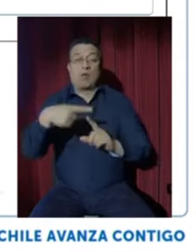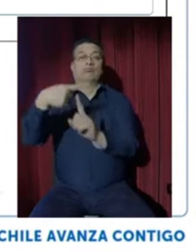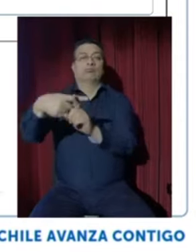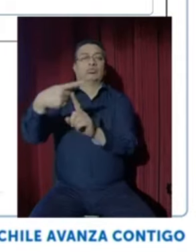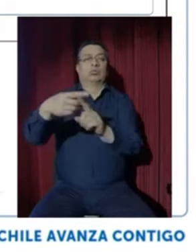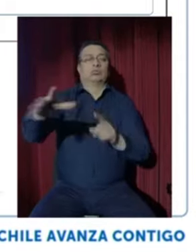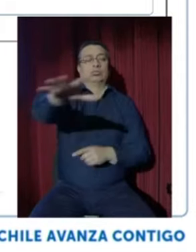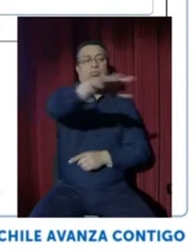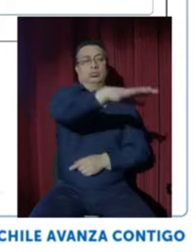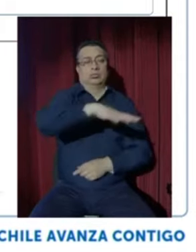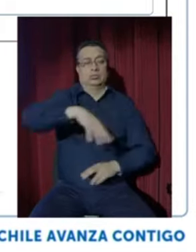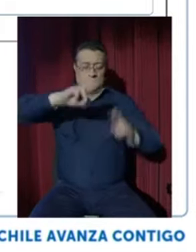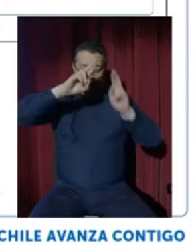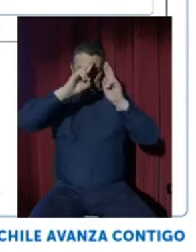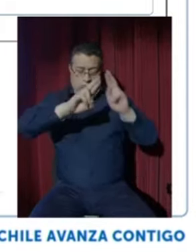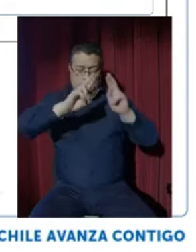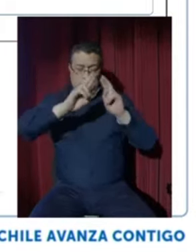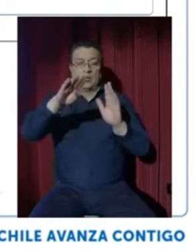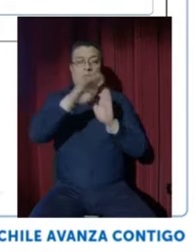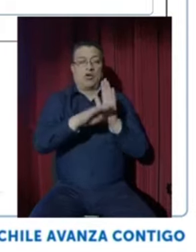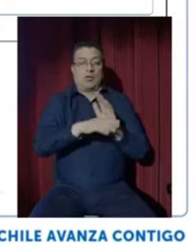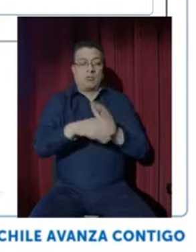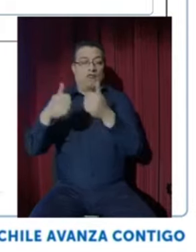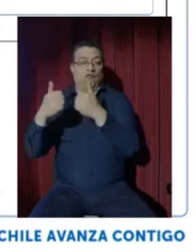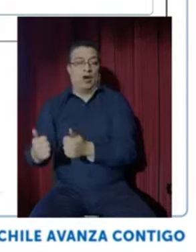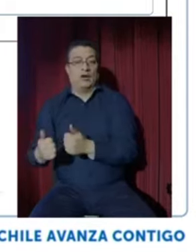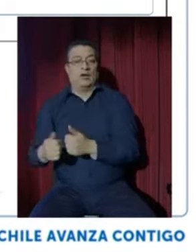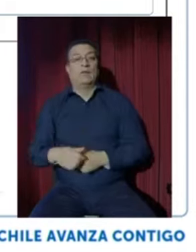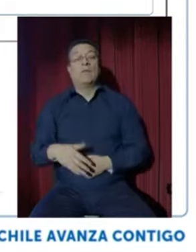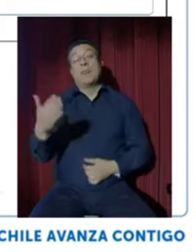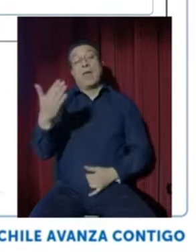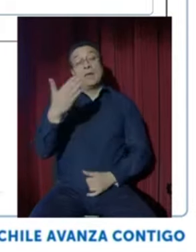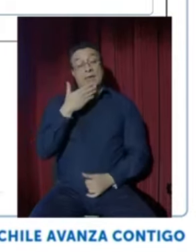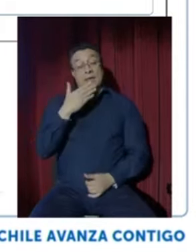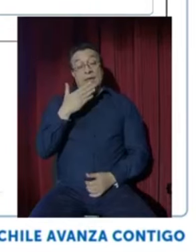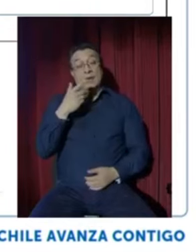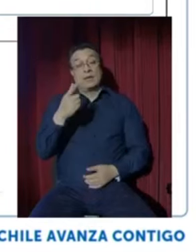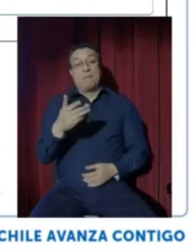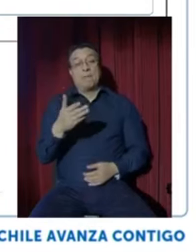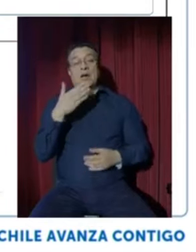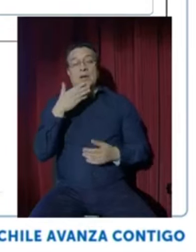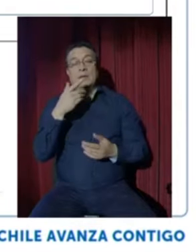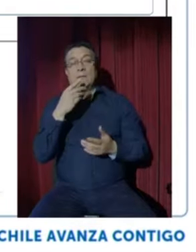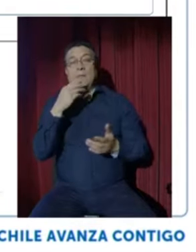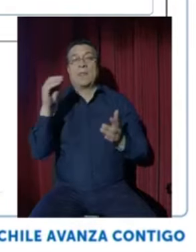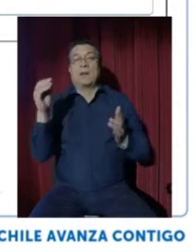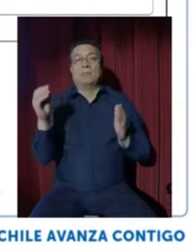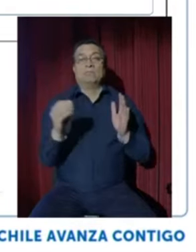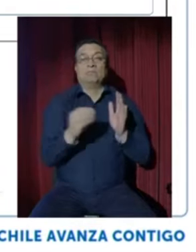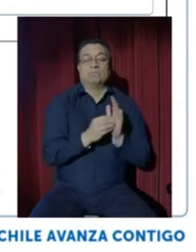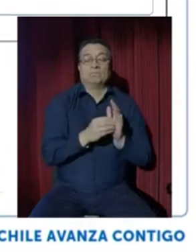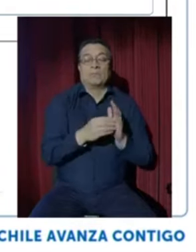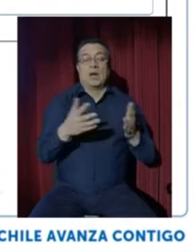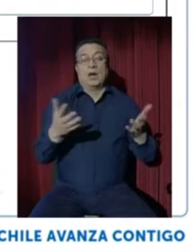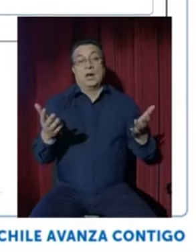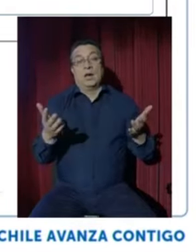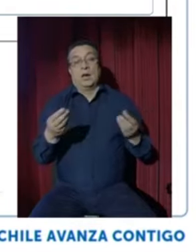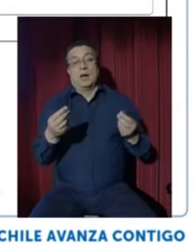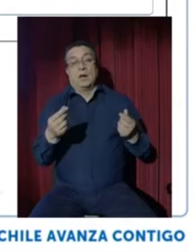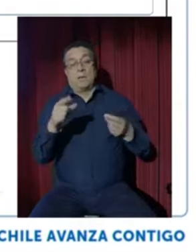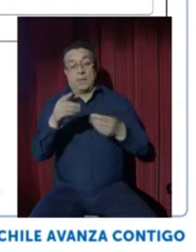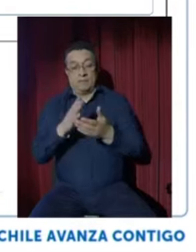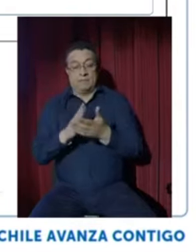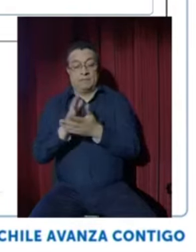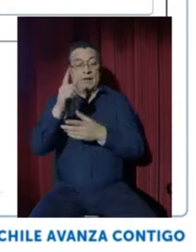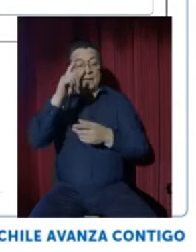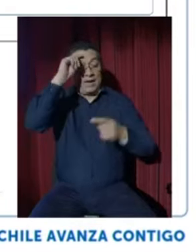reconocimiento Público de estos programas eh También la pusimos el el eh la la